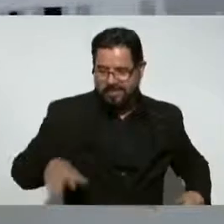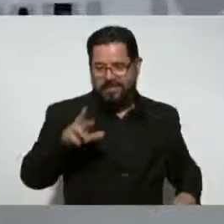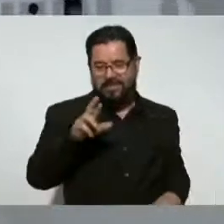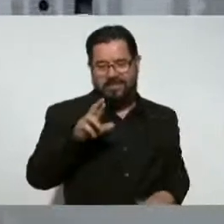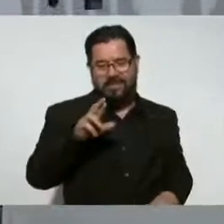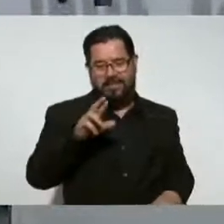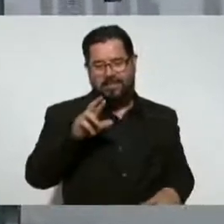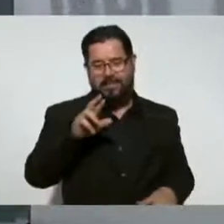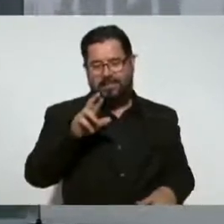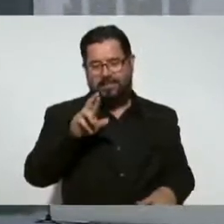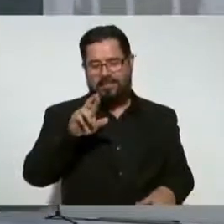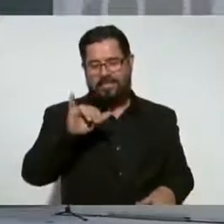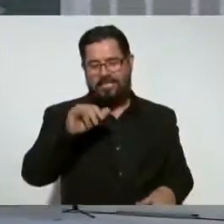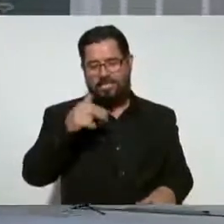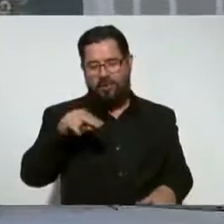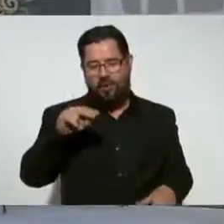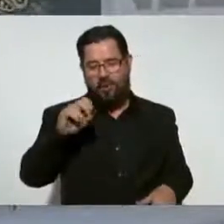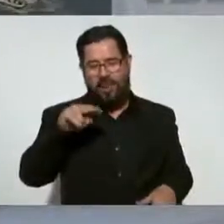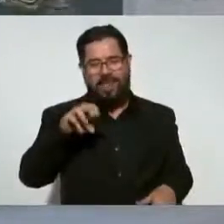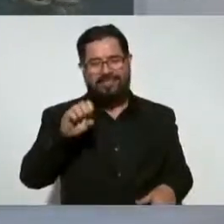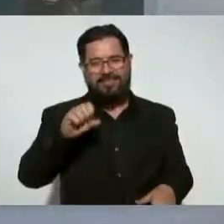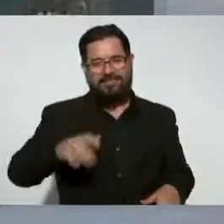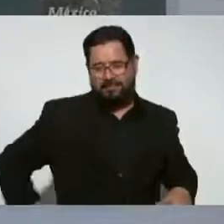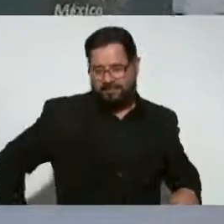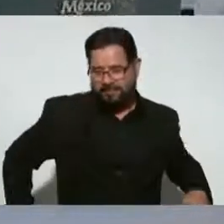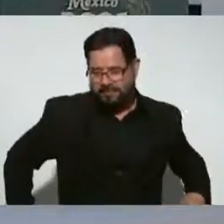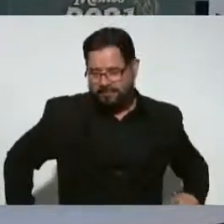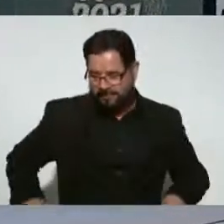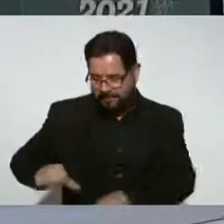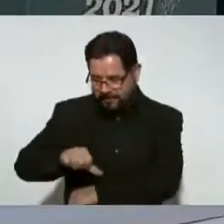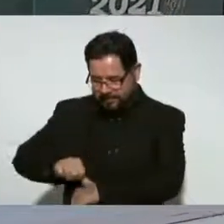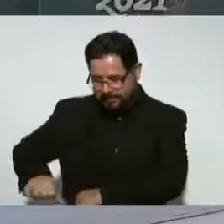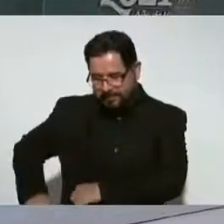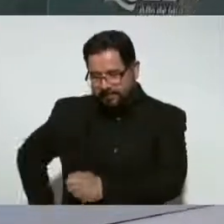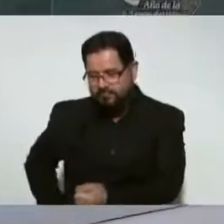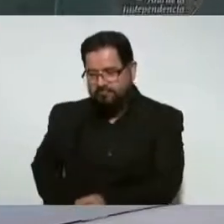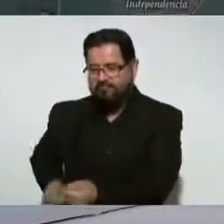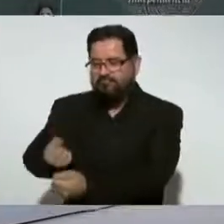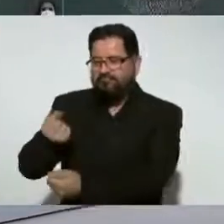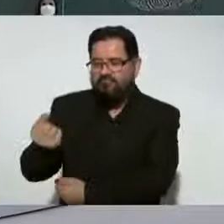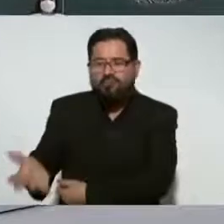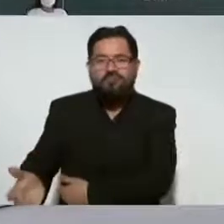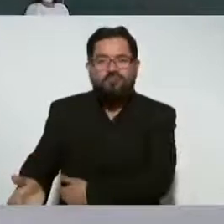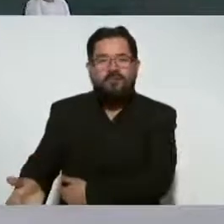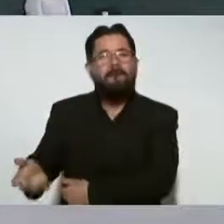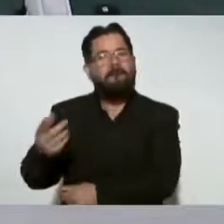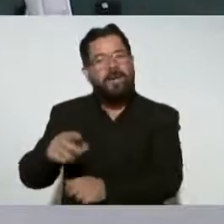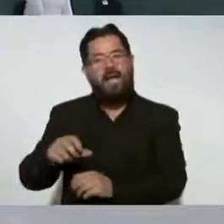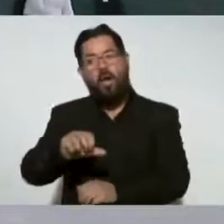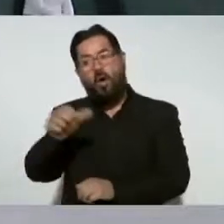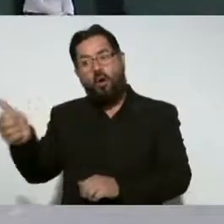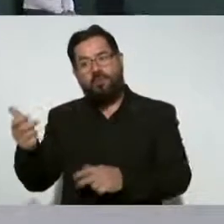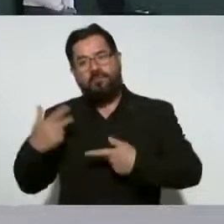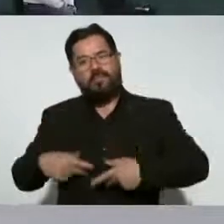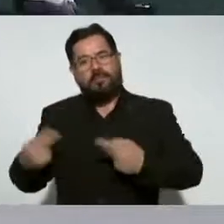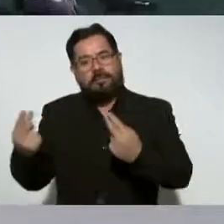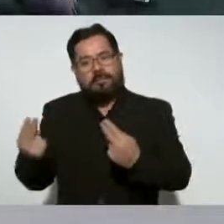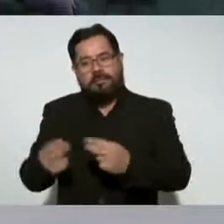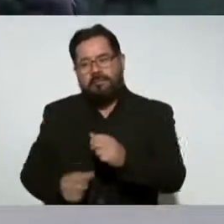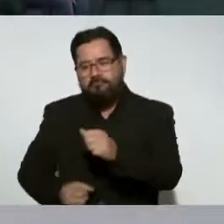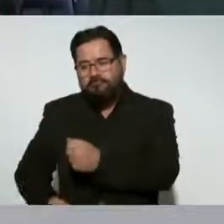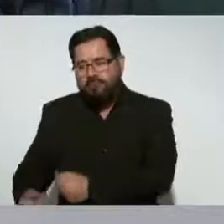esta atención, la posibilidad de trasplantar, se pueden resolver y volver a la normalidad a